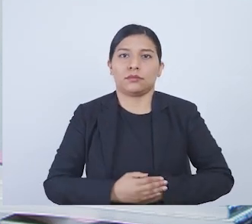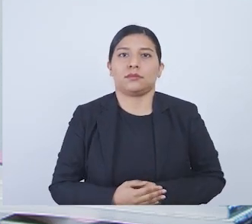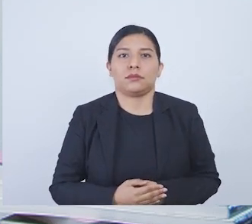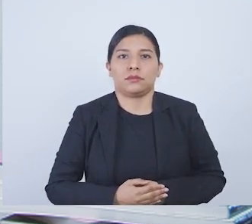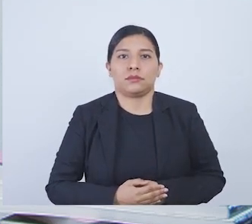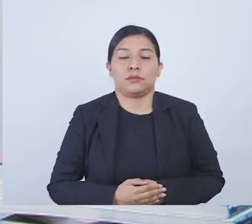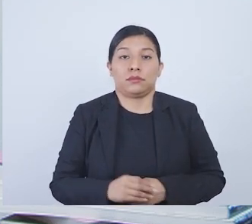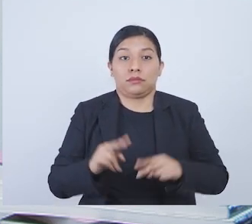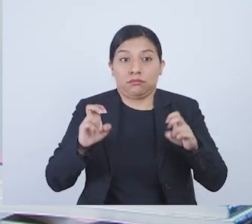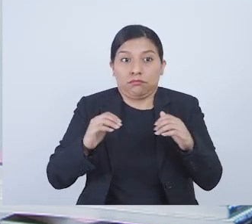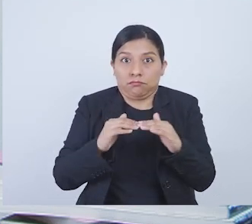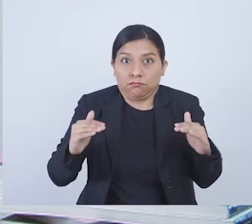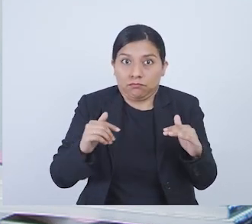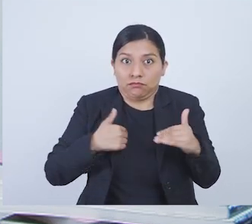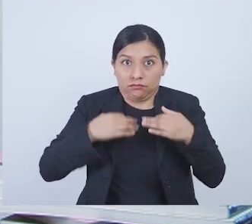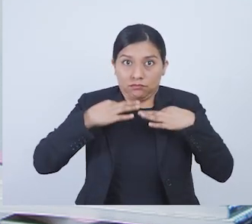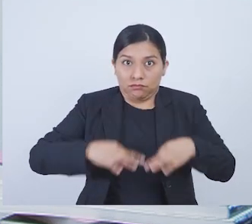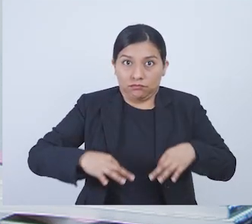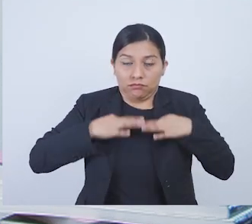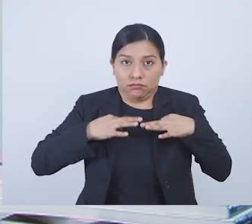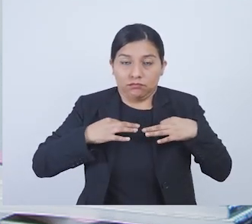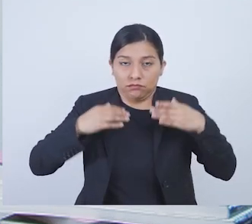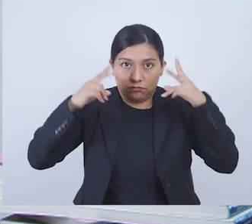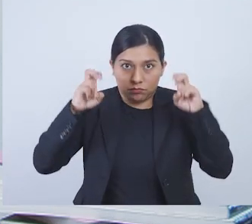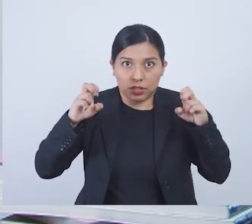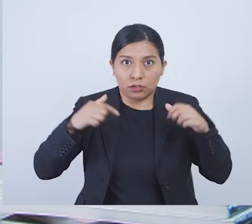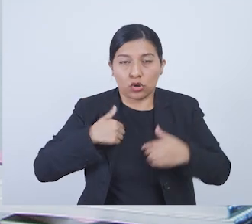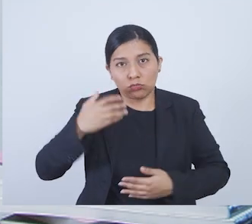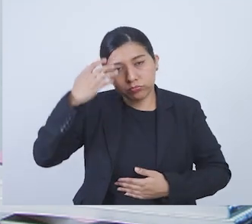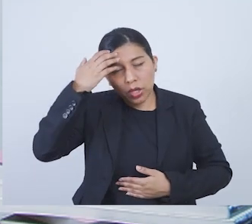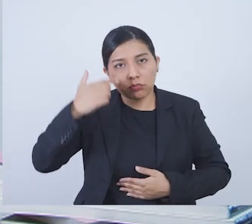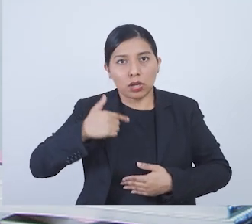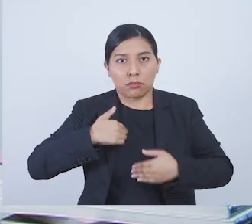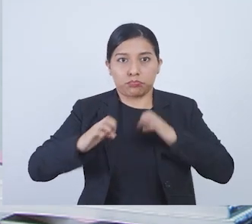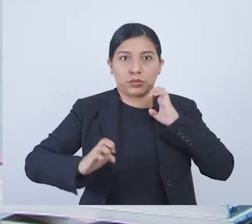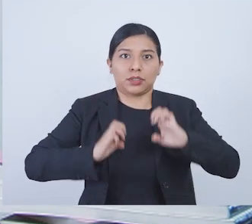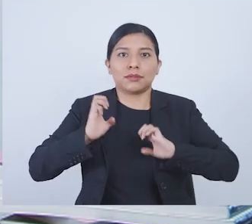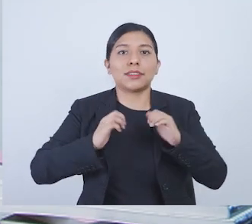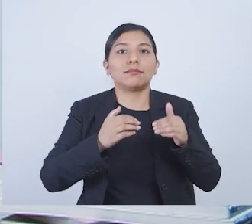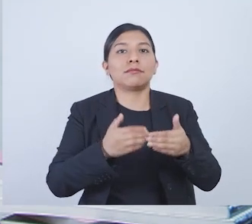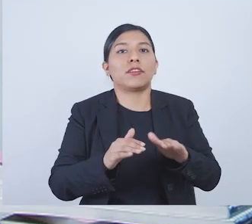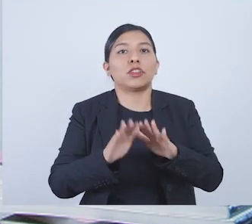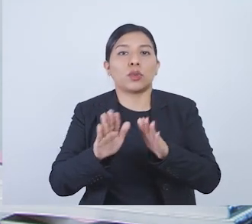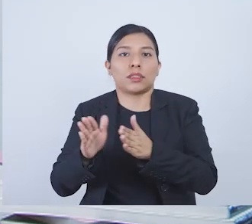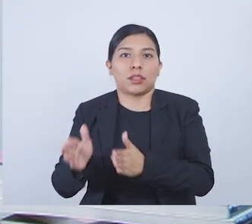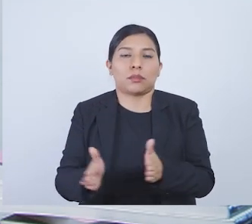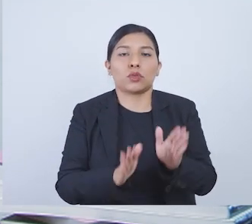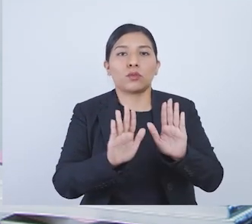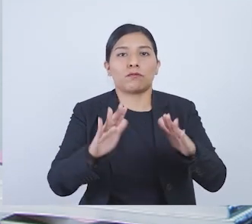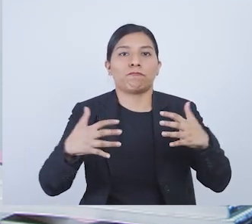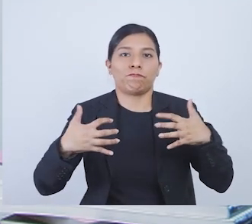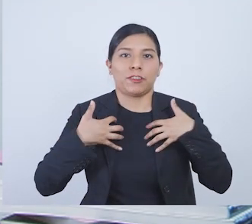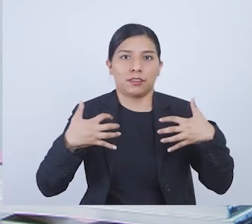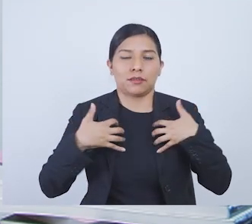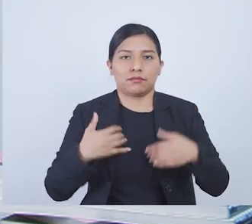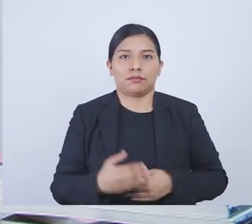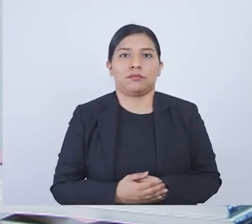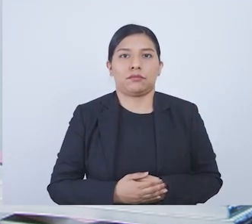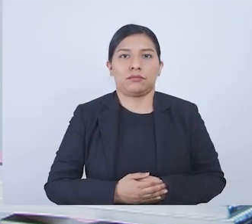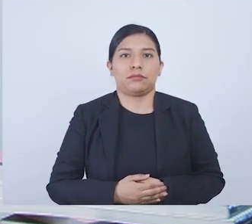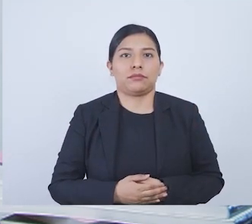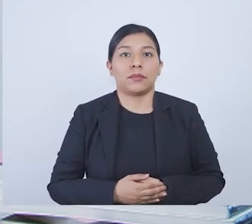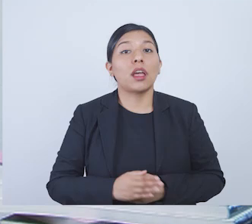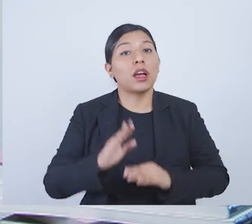nivel físico, a nivel motriz y a nivel emocional en las diferentes etapas de su vida. Y cuando respetamos